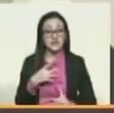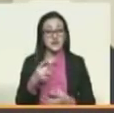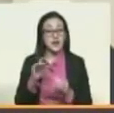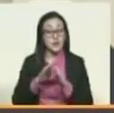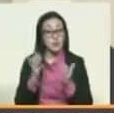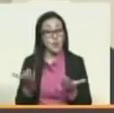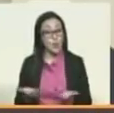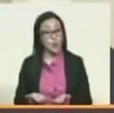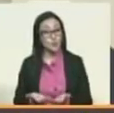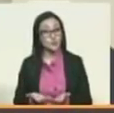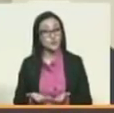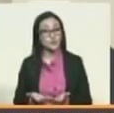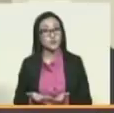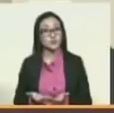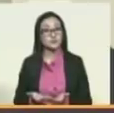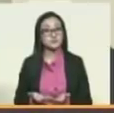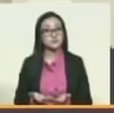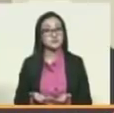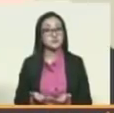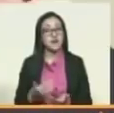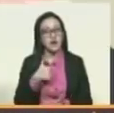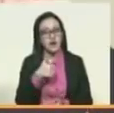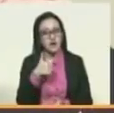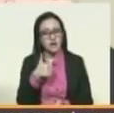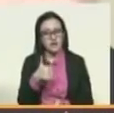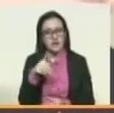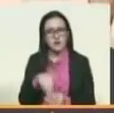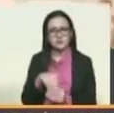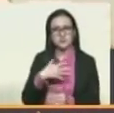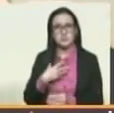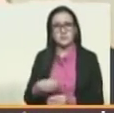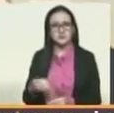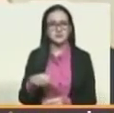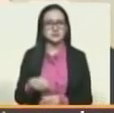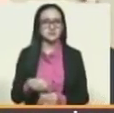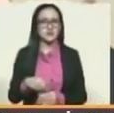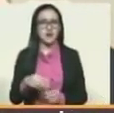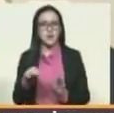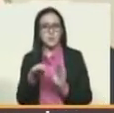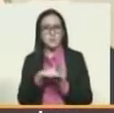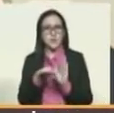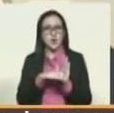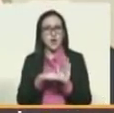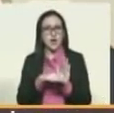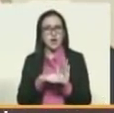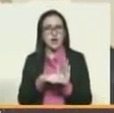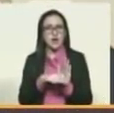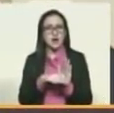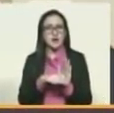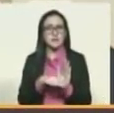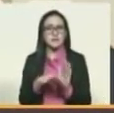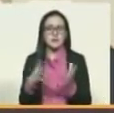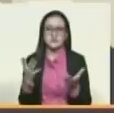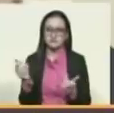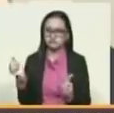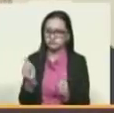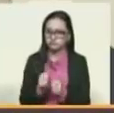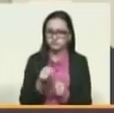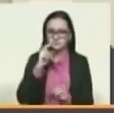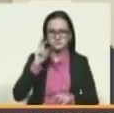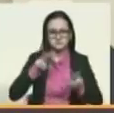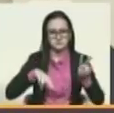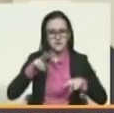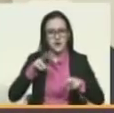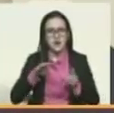mundo entero. Por eso es que en cada elección presidencial nuestros programas de misiones de acompañamiento electoral y